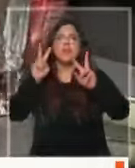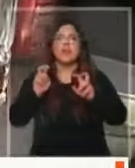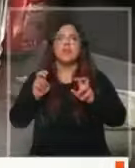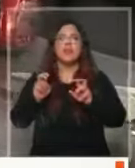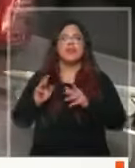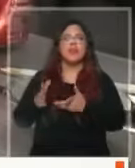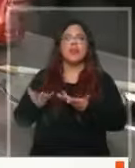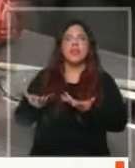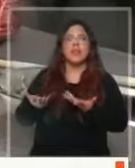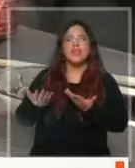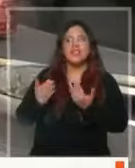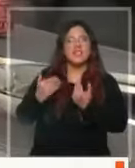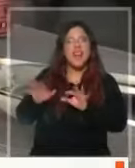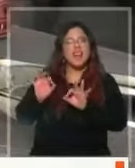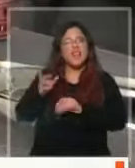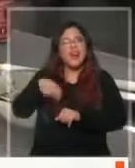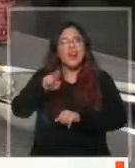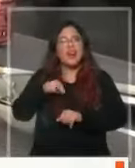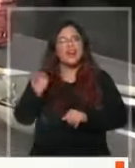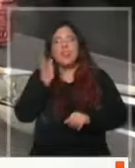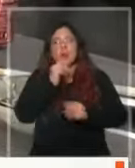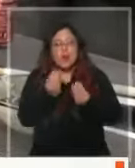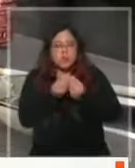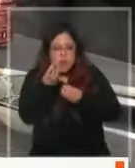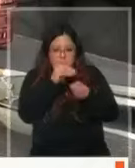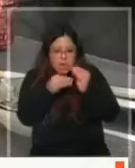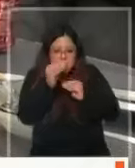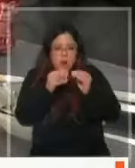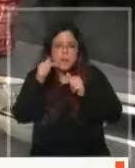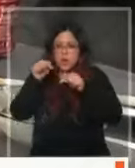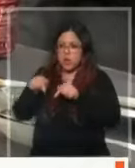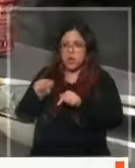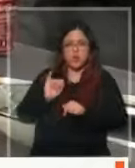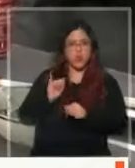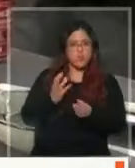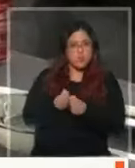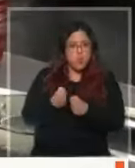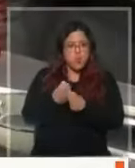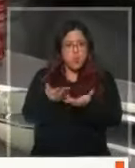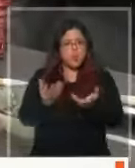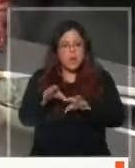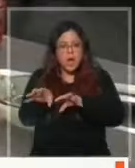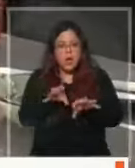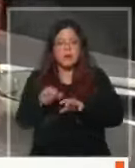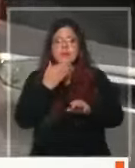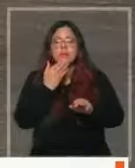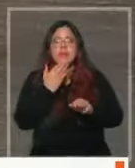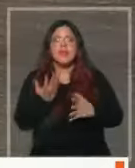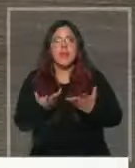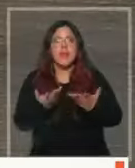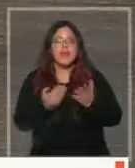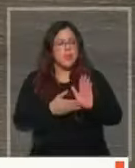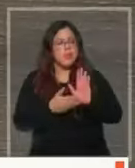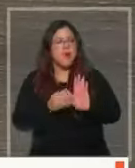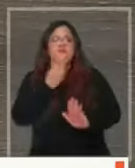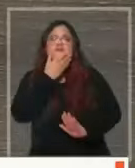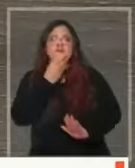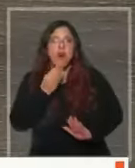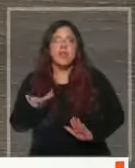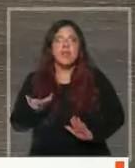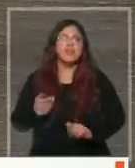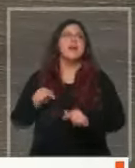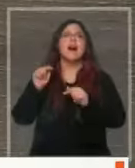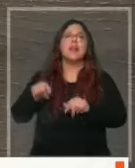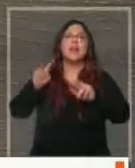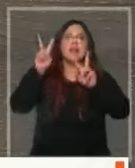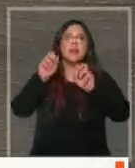clásicos, lo que no tiene tanto ingrediente, y acá sí tienen mucho ingrediente, además la presentación es bonita. Lo que ve aquí es la